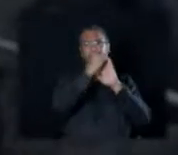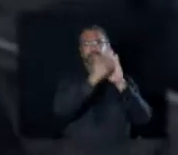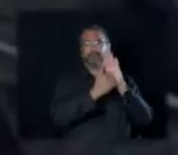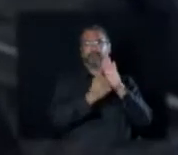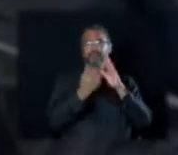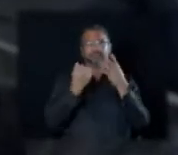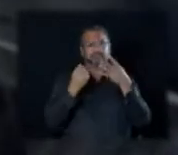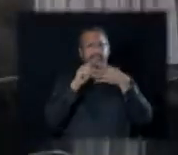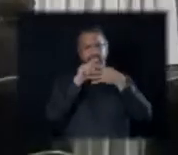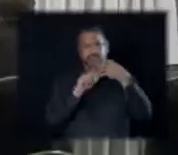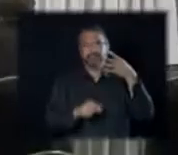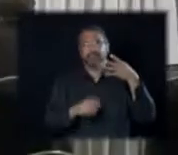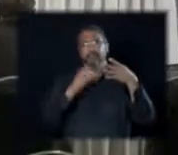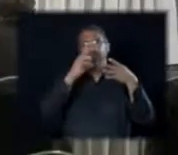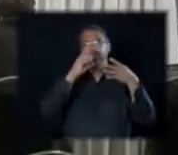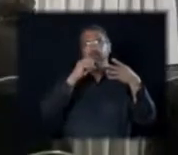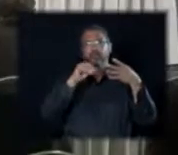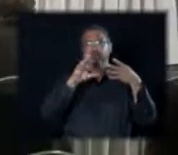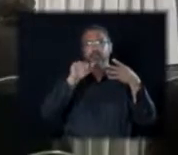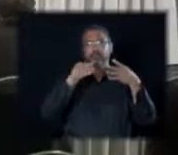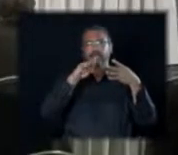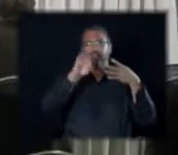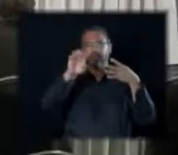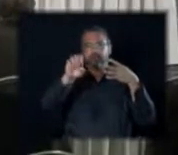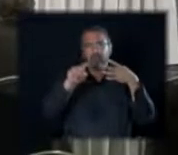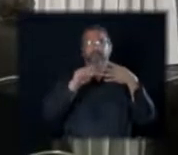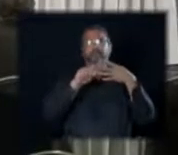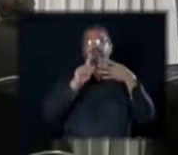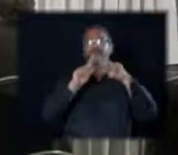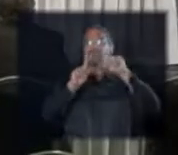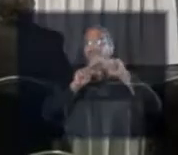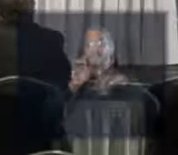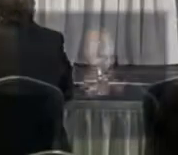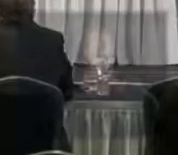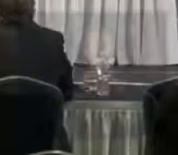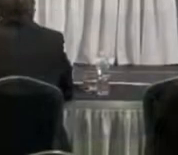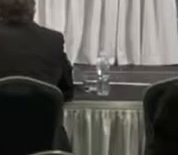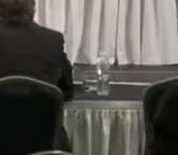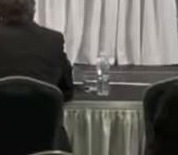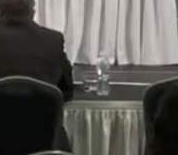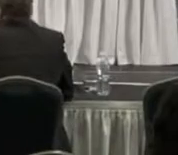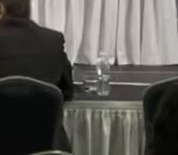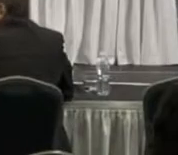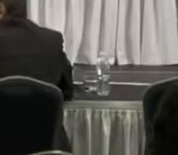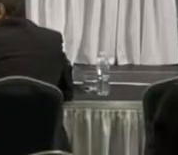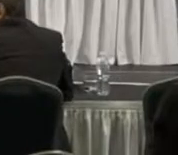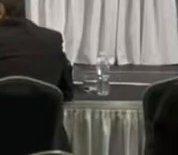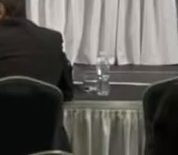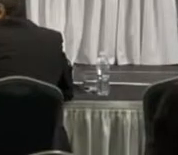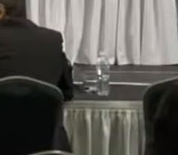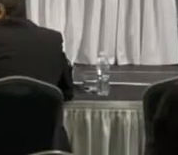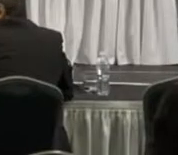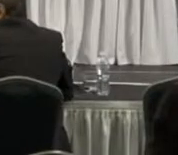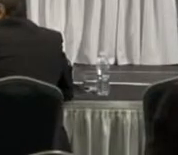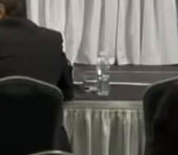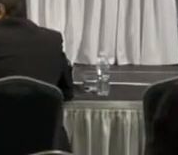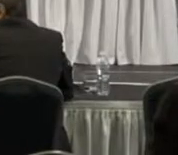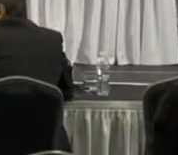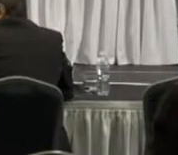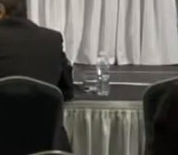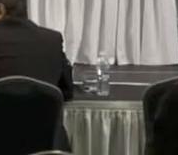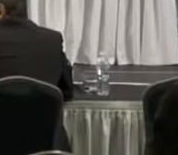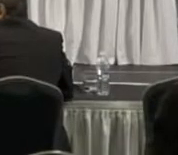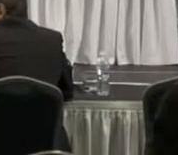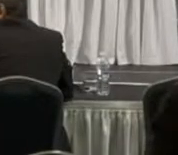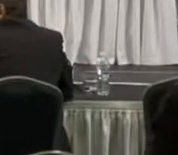de contabilidad diferentes. Es la misma versión del software de Oracle, pero tenemos 4 versiones diferentes. El mismo sistema, pero con